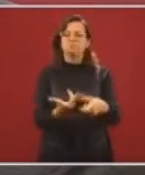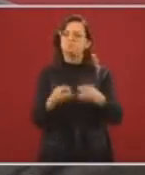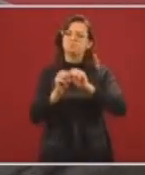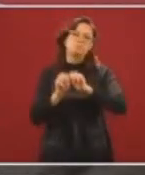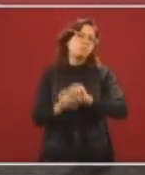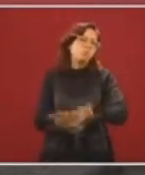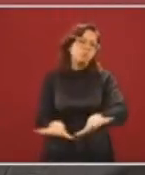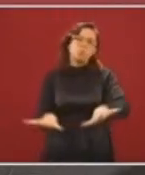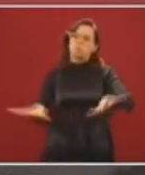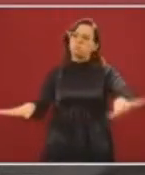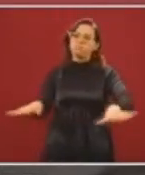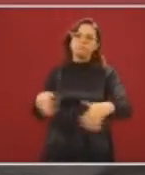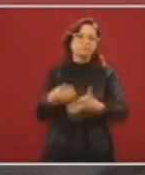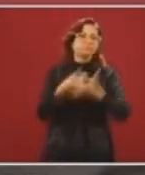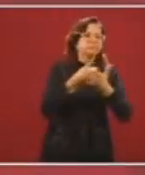desplegar